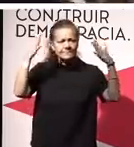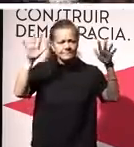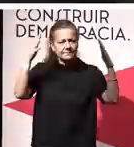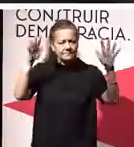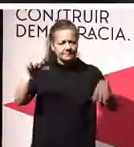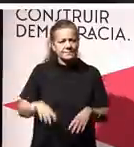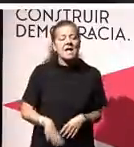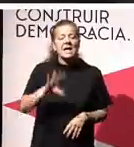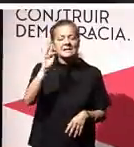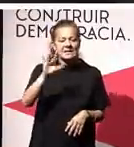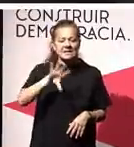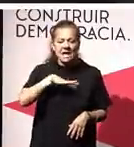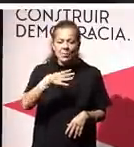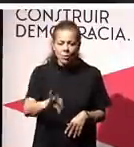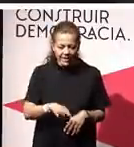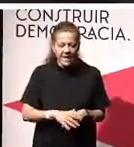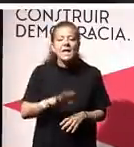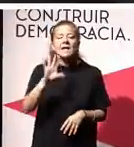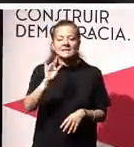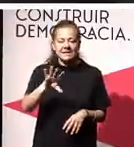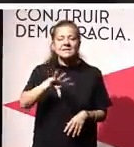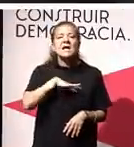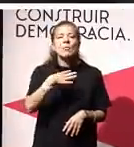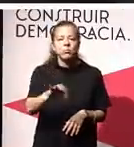Sí, se puede. Sí, se puede.